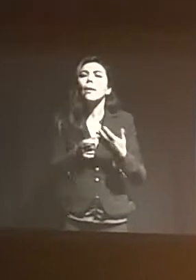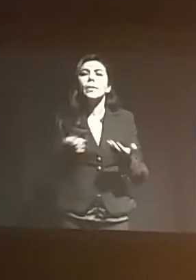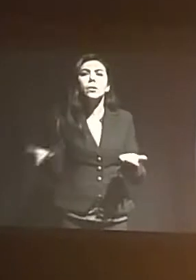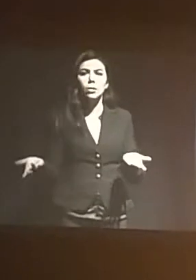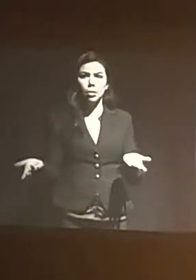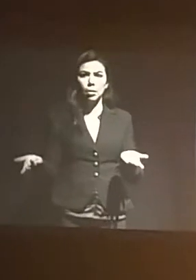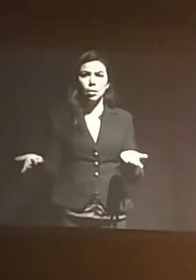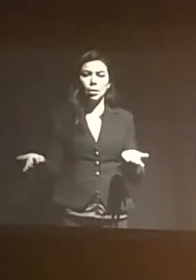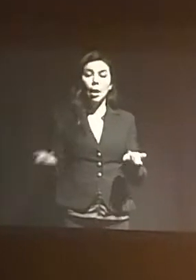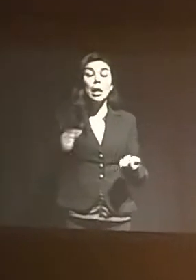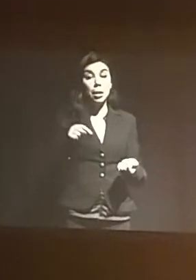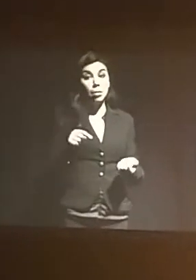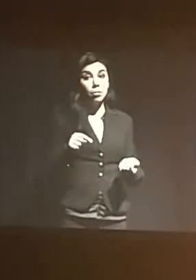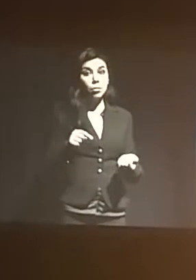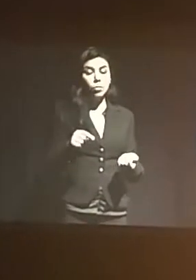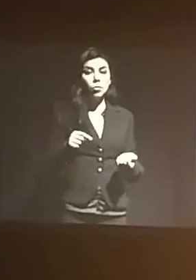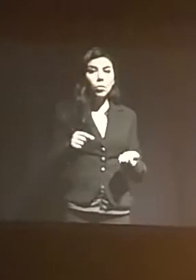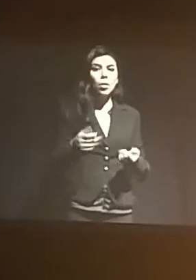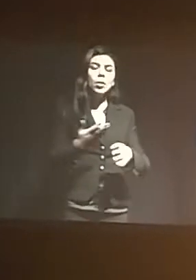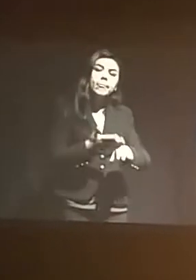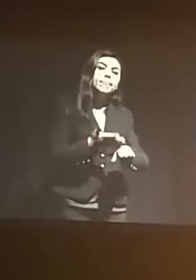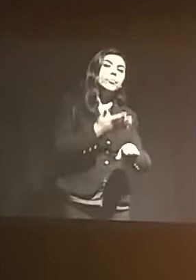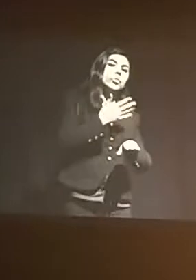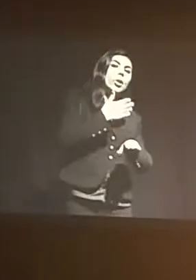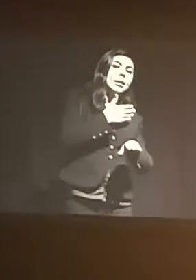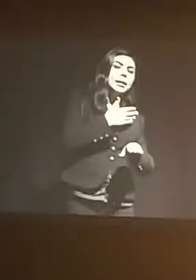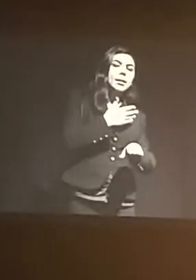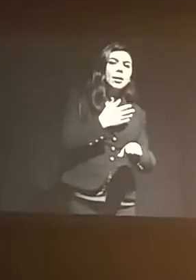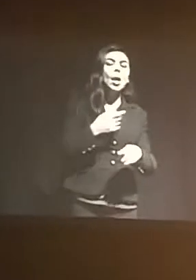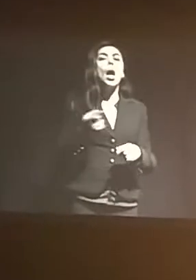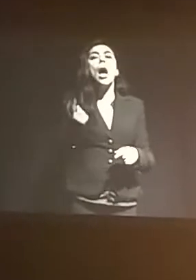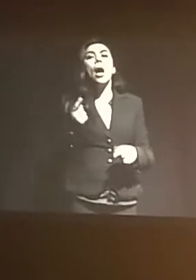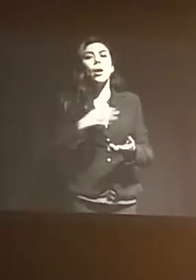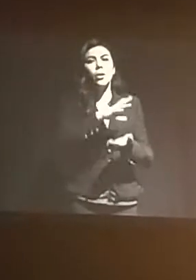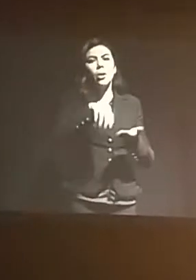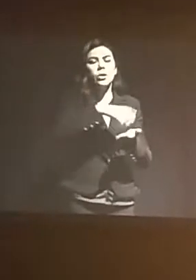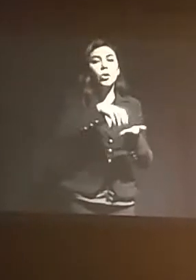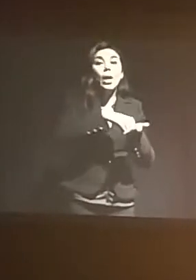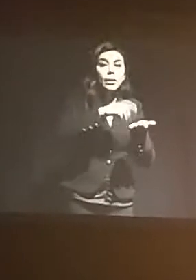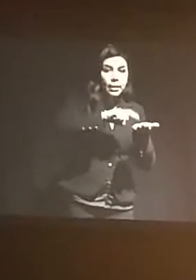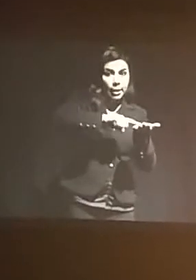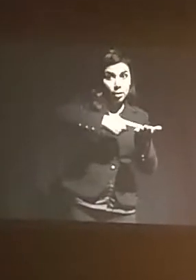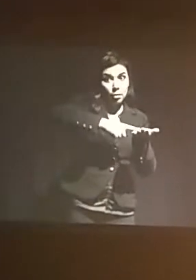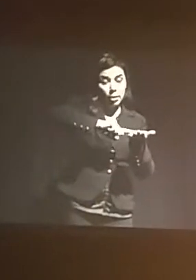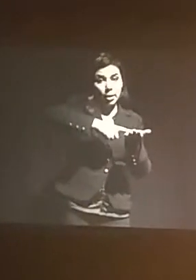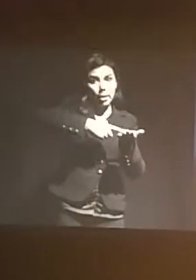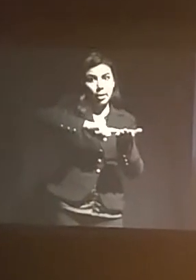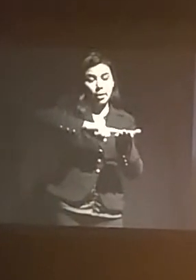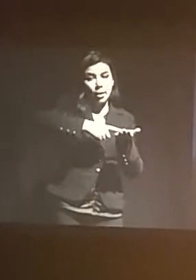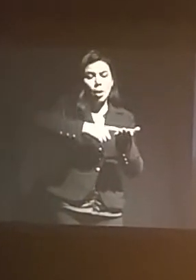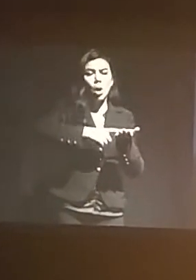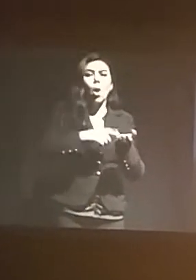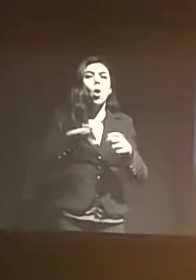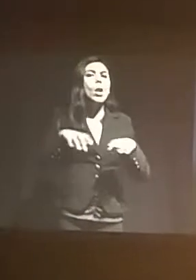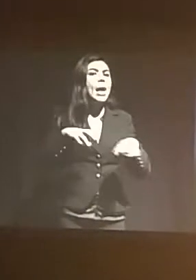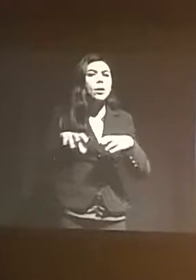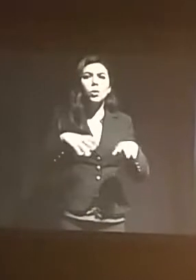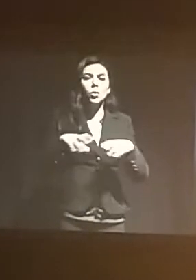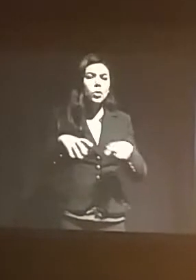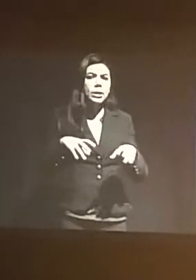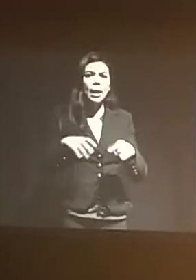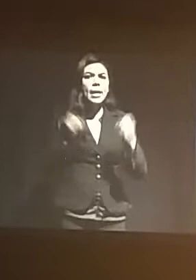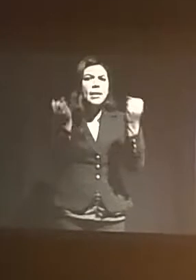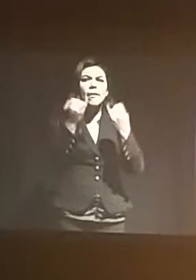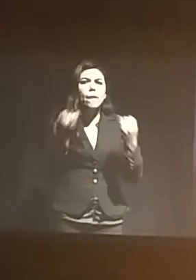En esto, volviendo un poco atrás, cuando hablamos de la ciudad tecnológica, o los elementos,